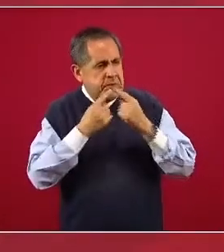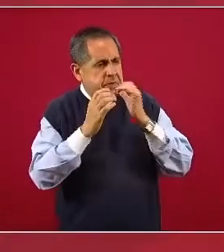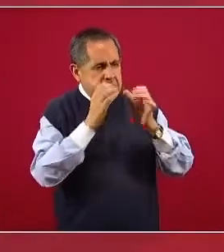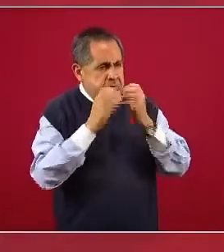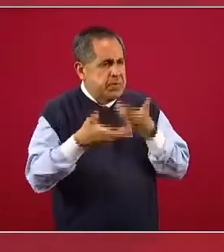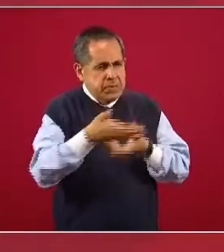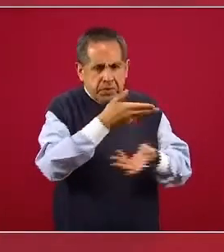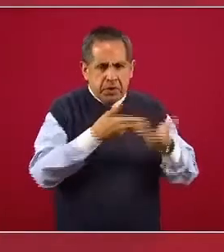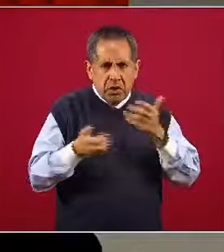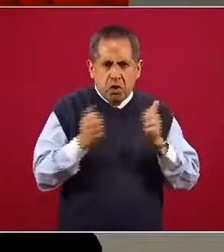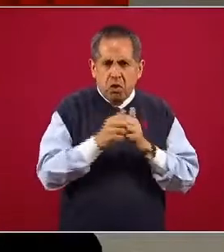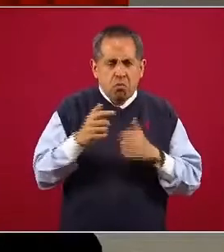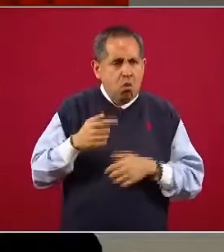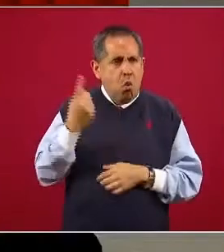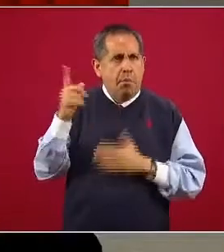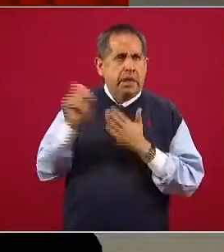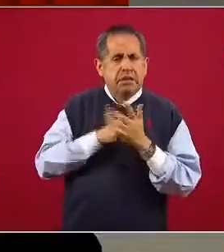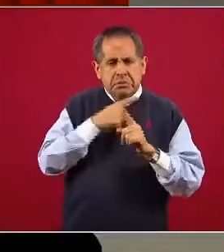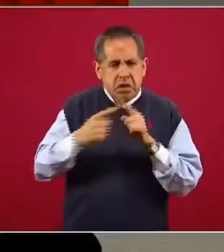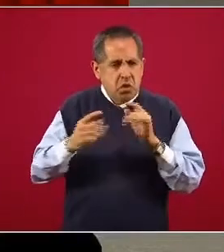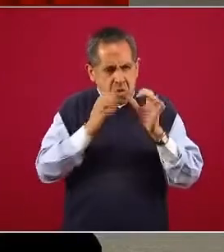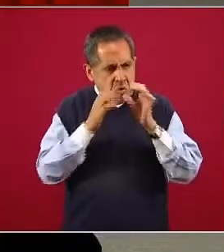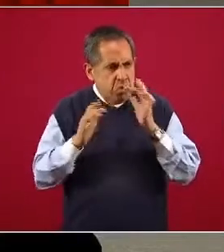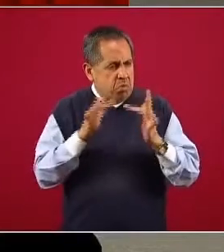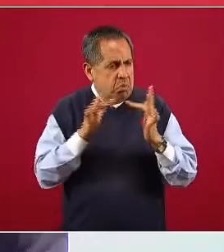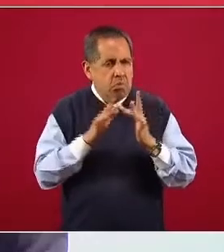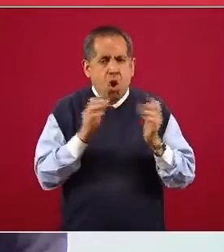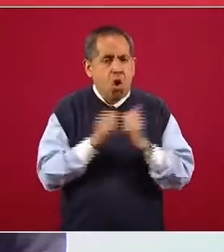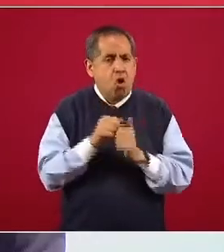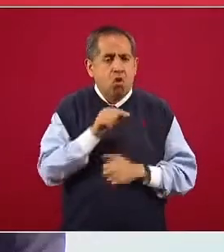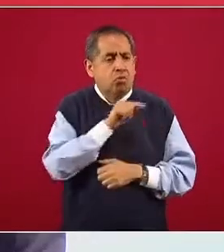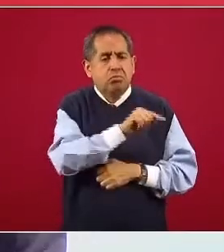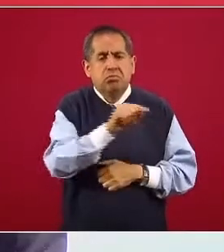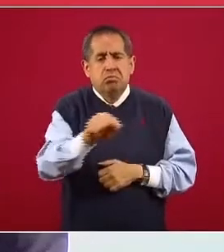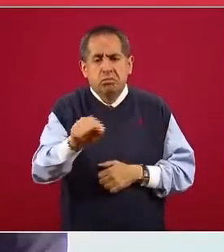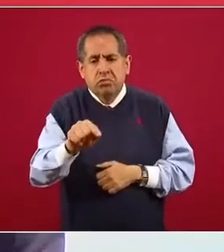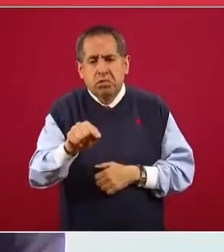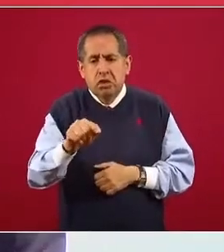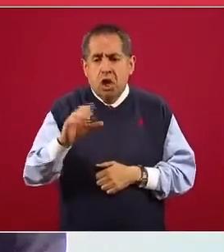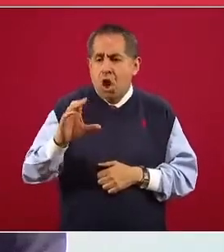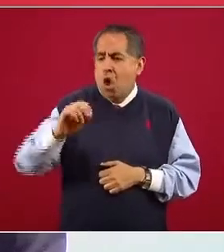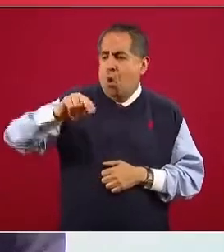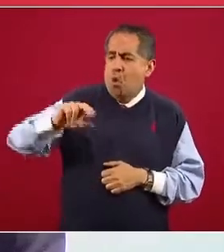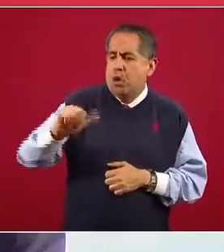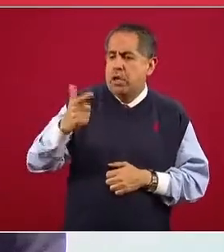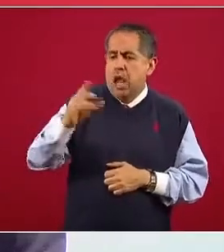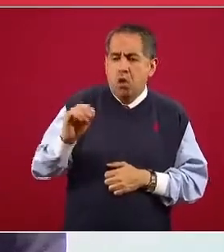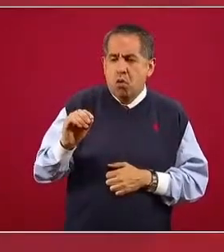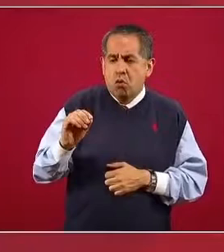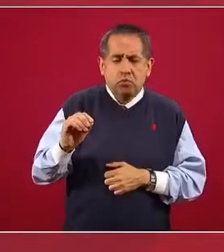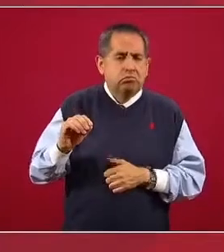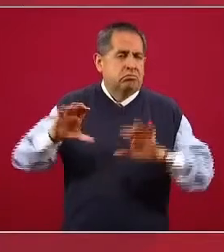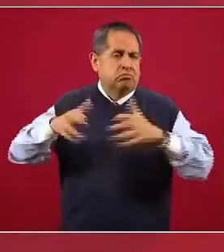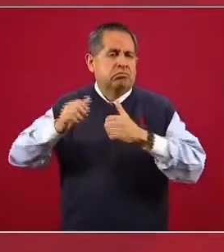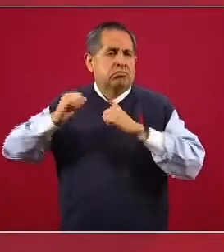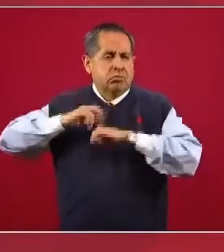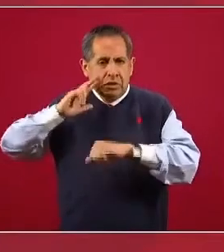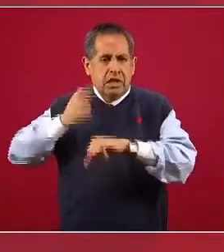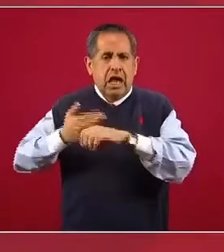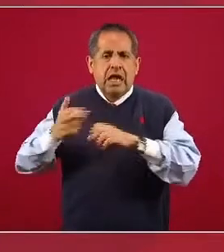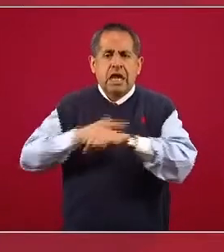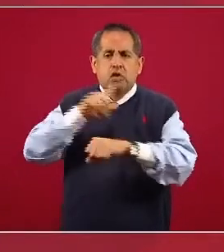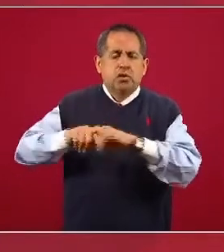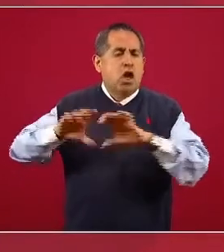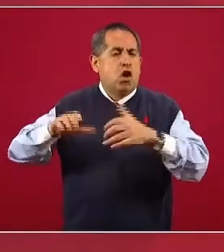hemos tenido a lo largo de más de un mes y medio ha sido a través de la CONAGO, la Conferencia Nacional de